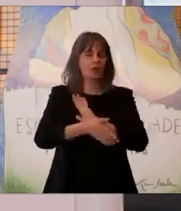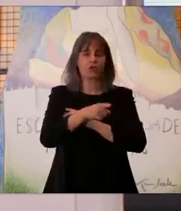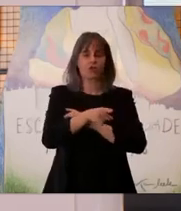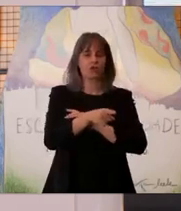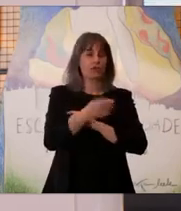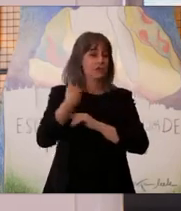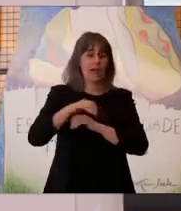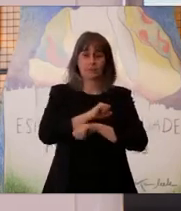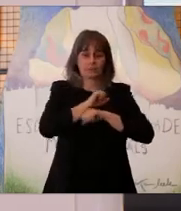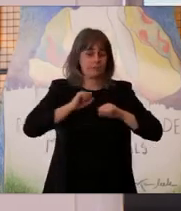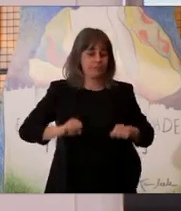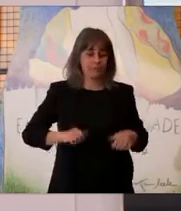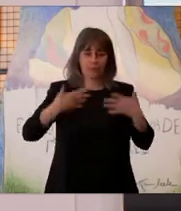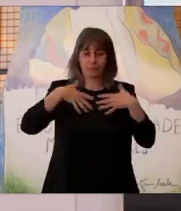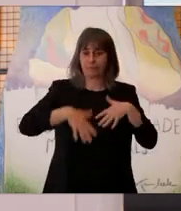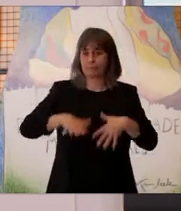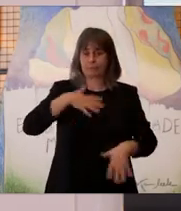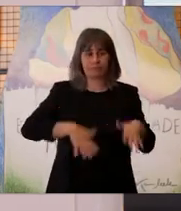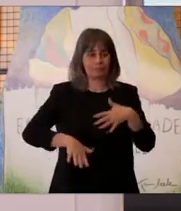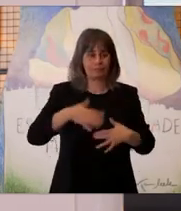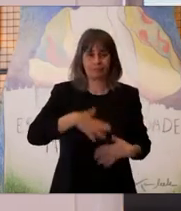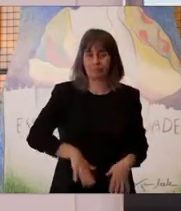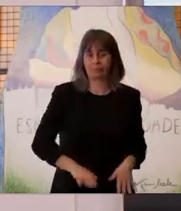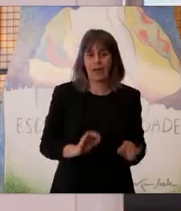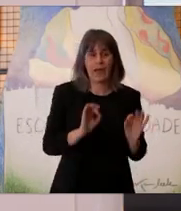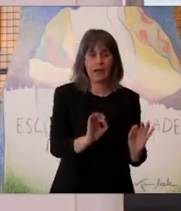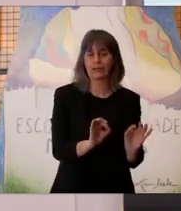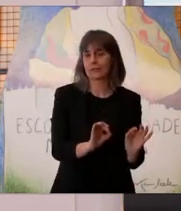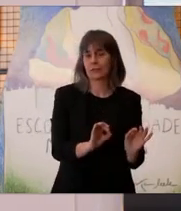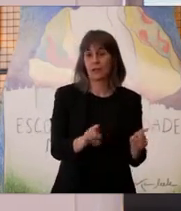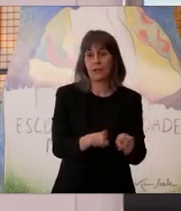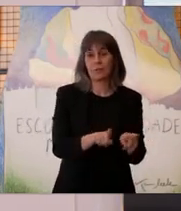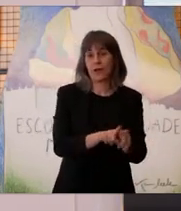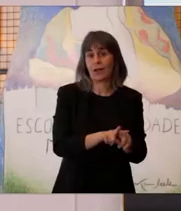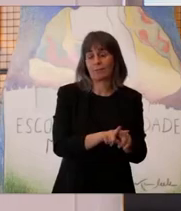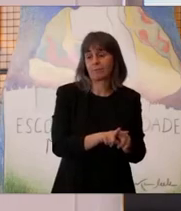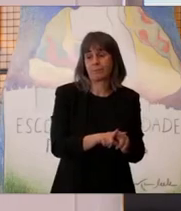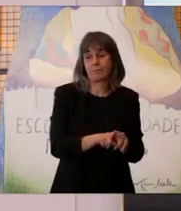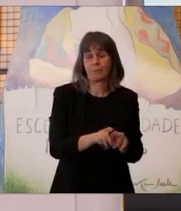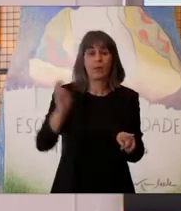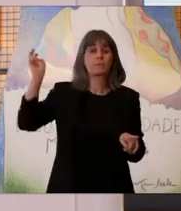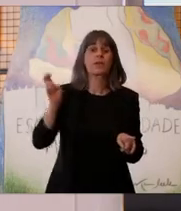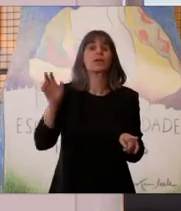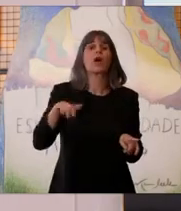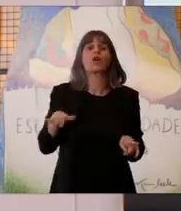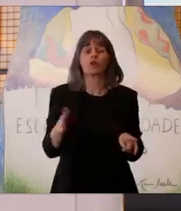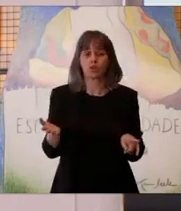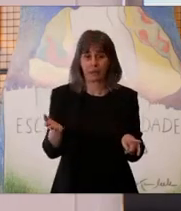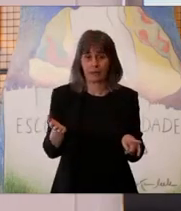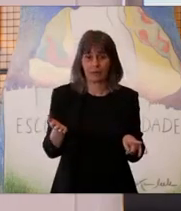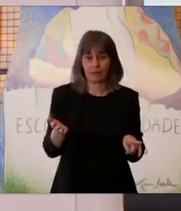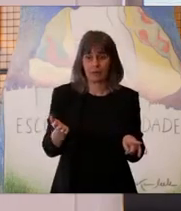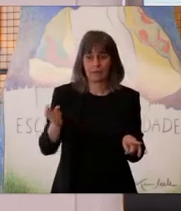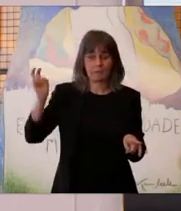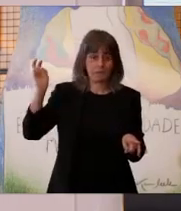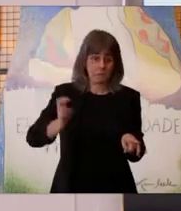interiorizado está en es el reflejo de que seguimos